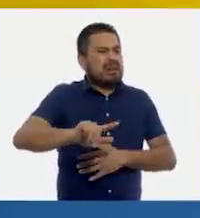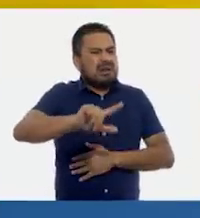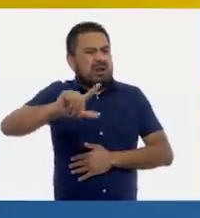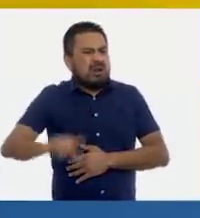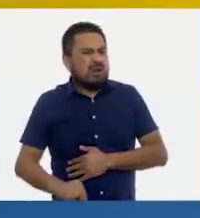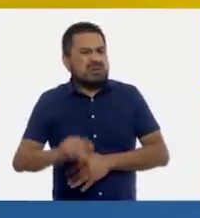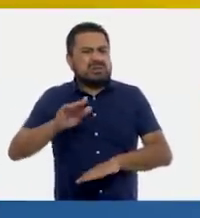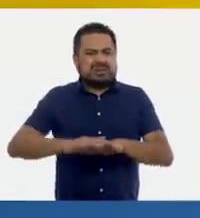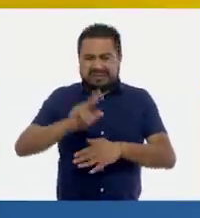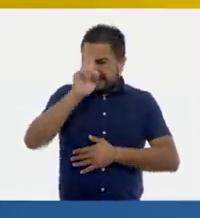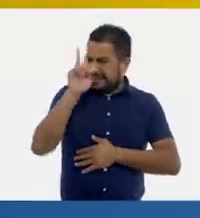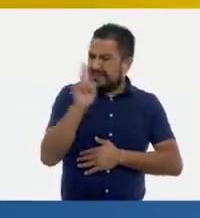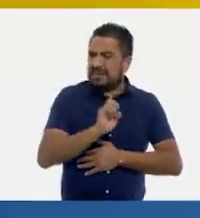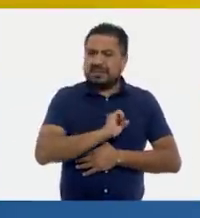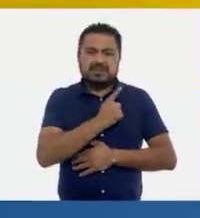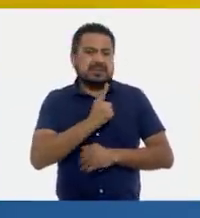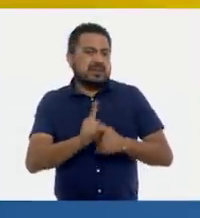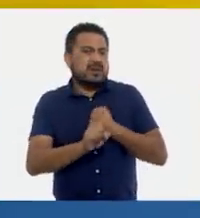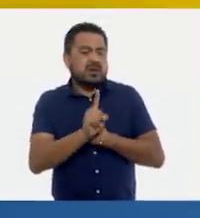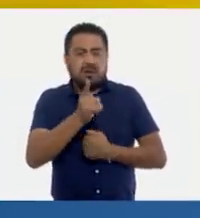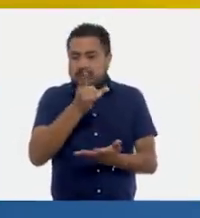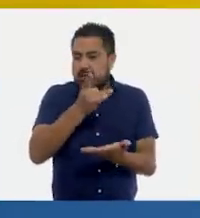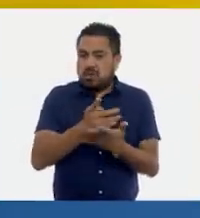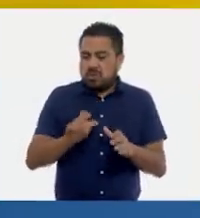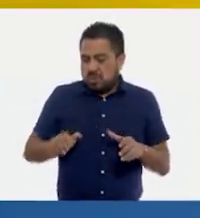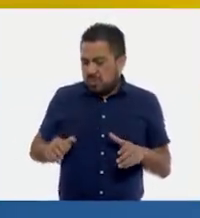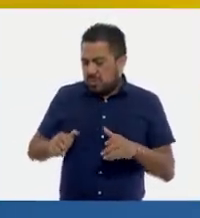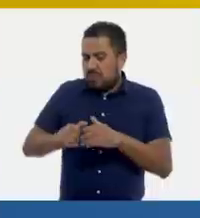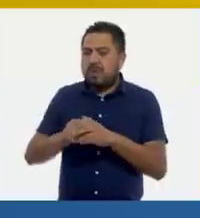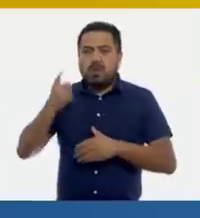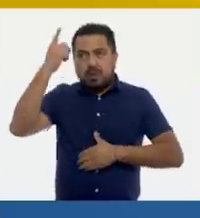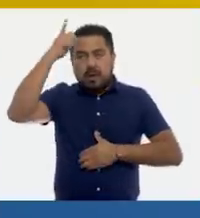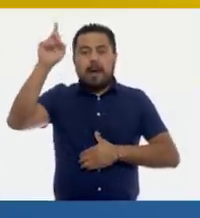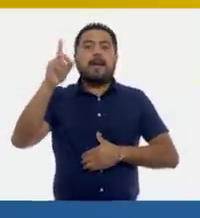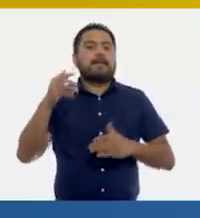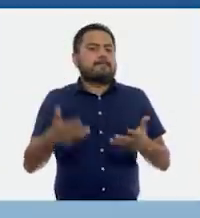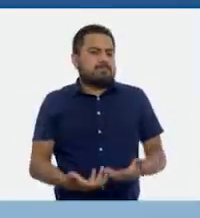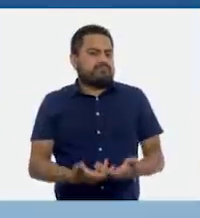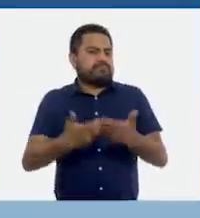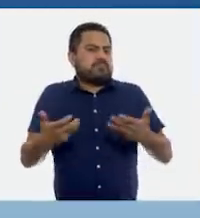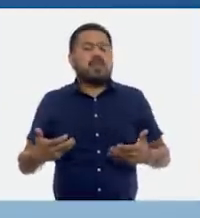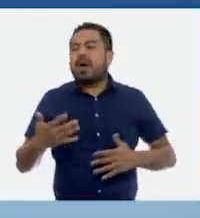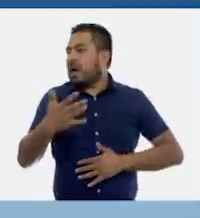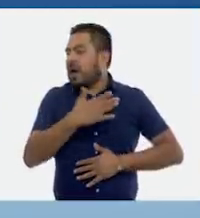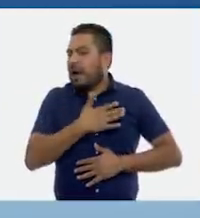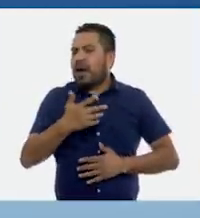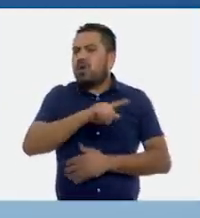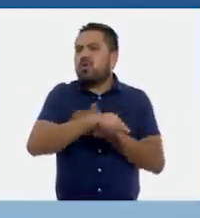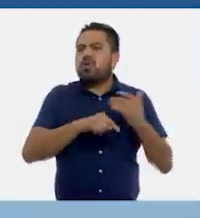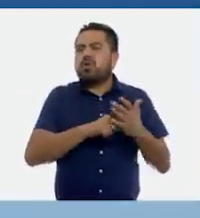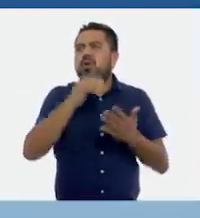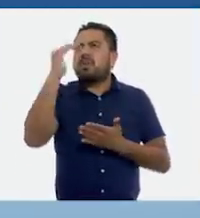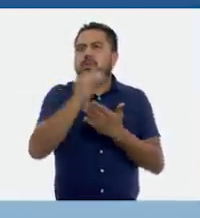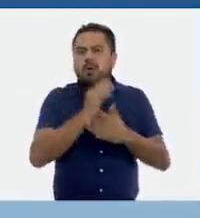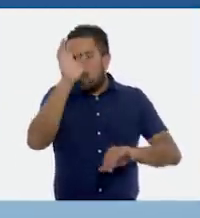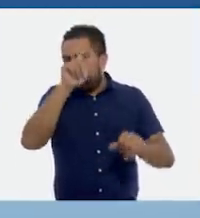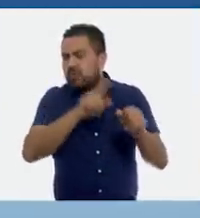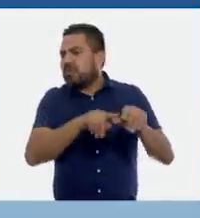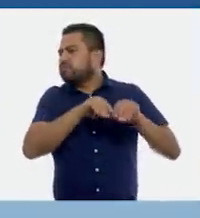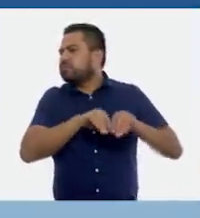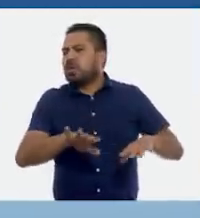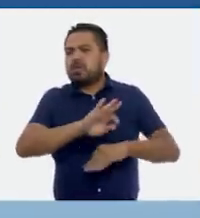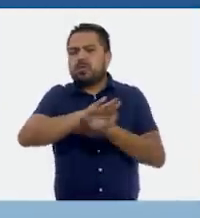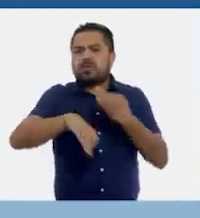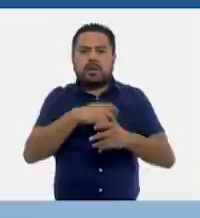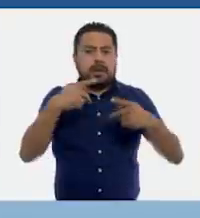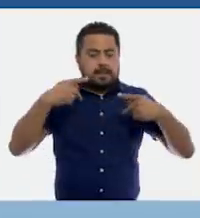exponían a riesgos de salud y solo una minoría tenían tierras propias. Y existían pocos lugares de cultura y esparcimiento para toda